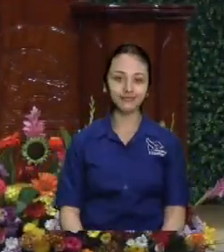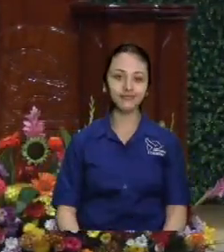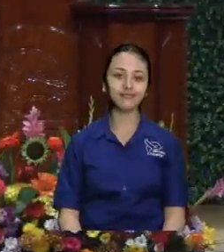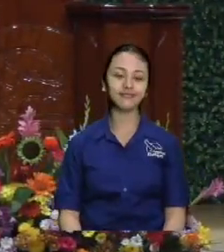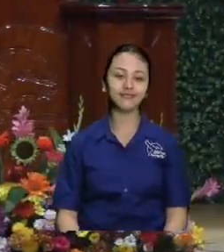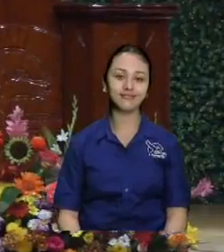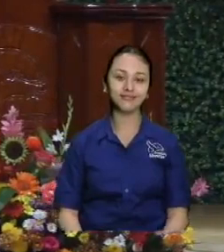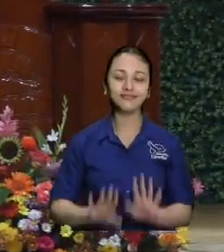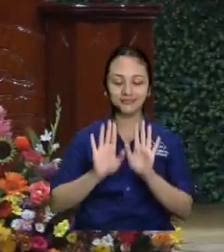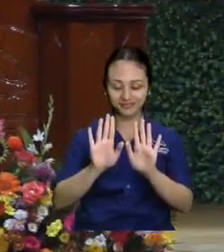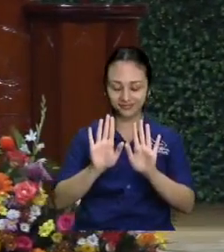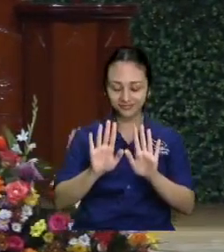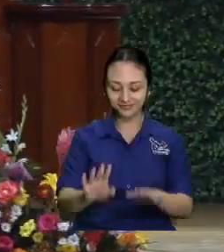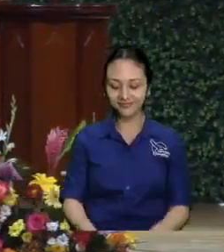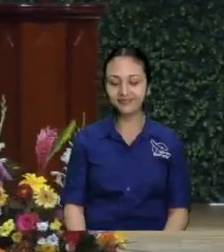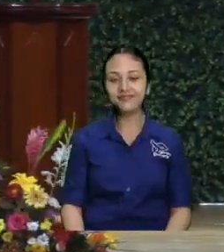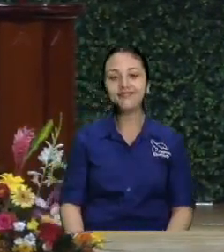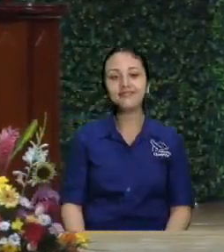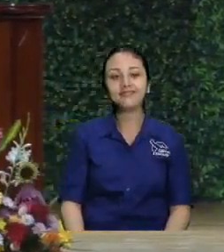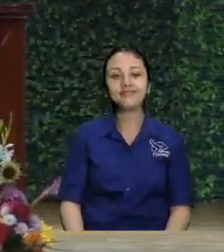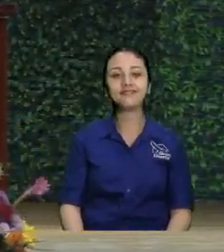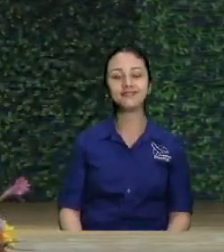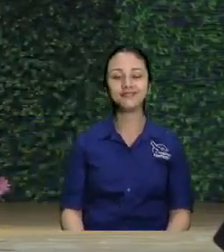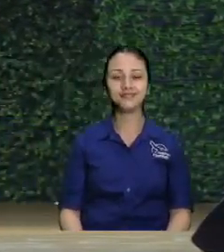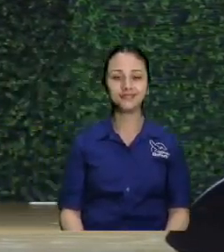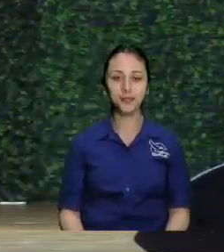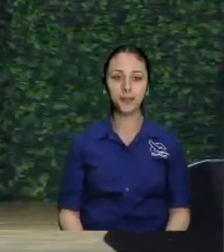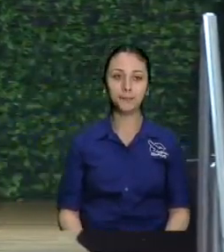Va, mire, si quiere lo deja, si quiere lo toma.